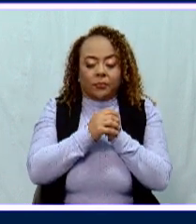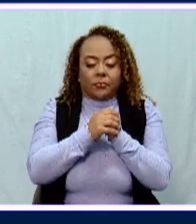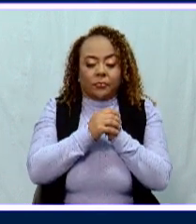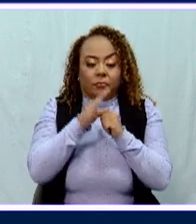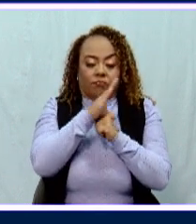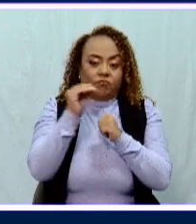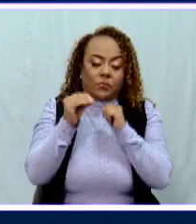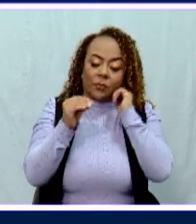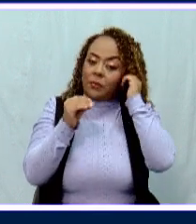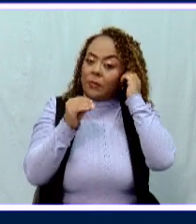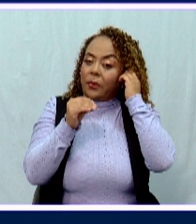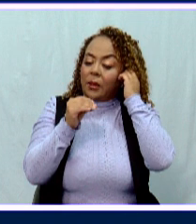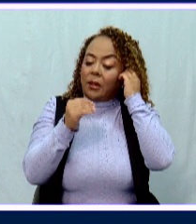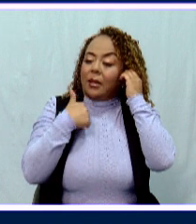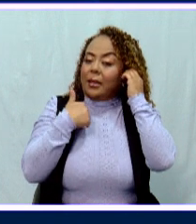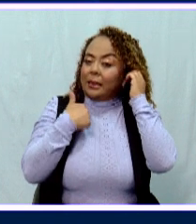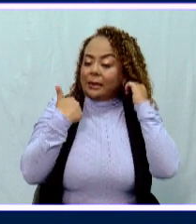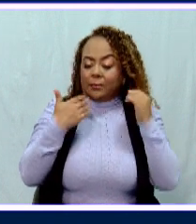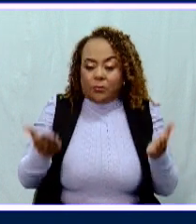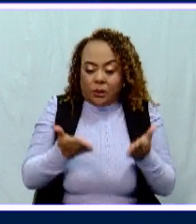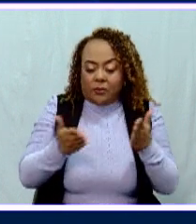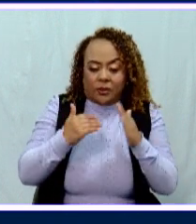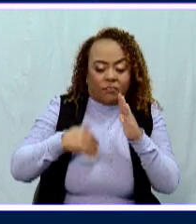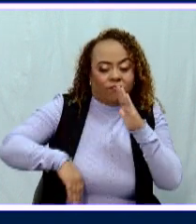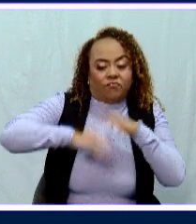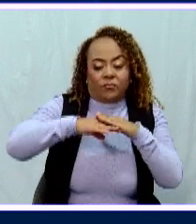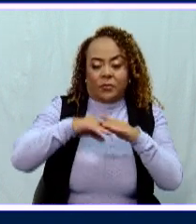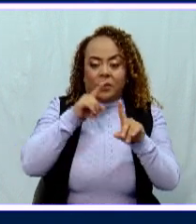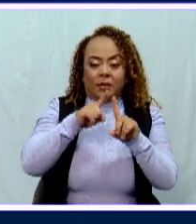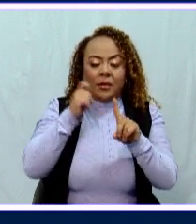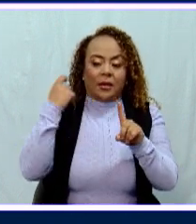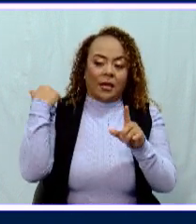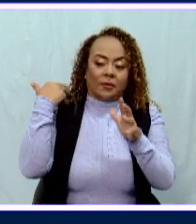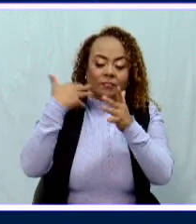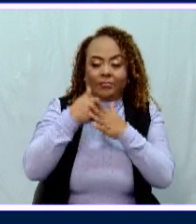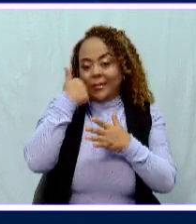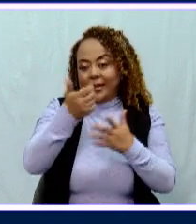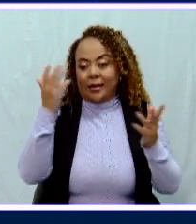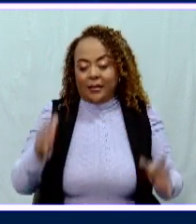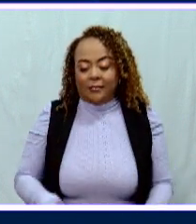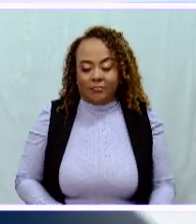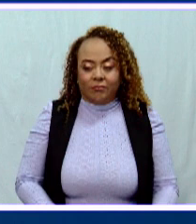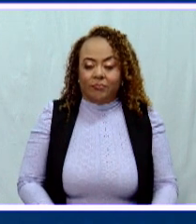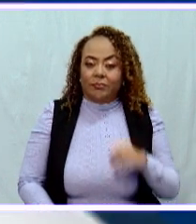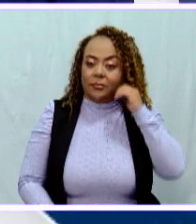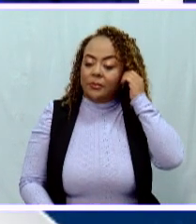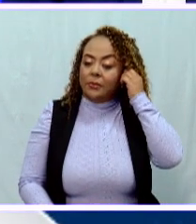Quién viene con la motivación a tope que viene desde atrás de la liga